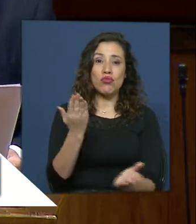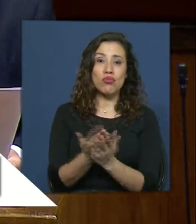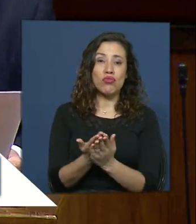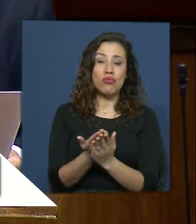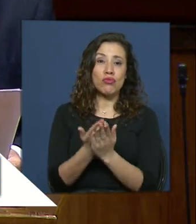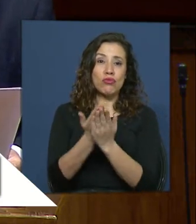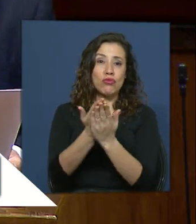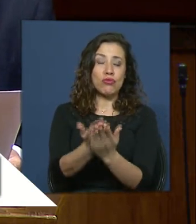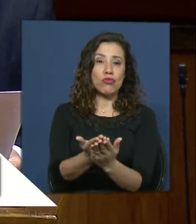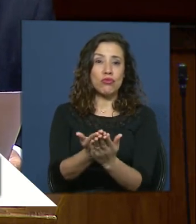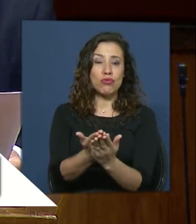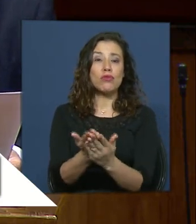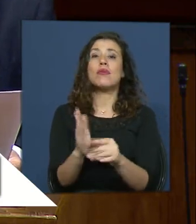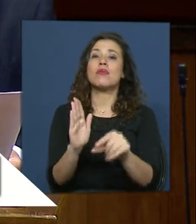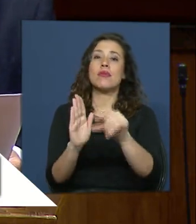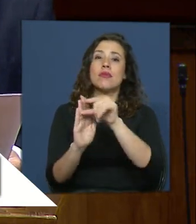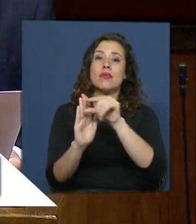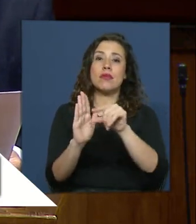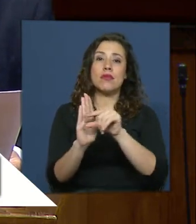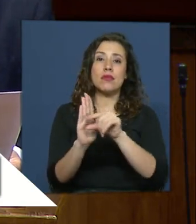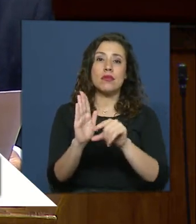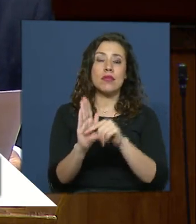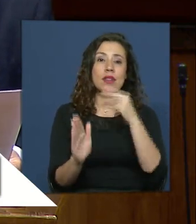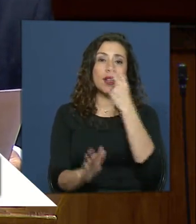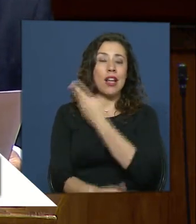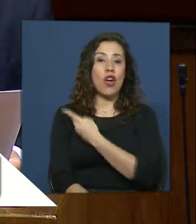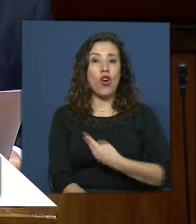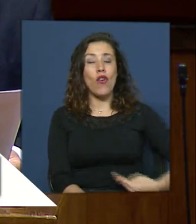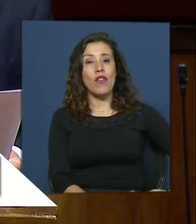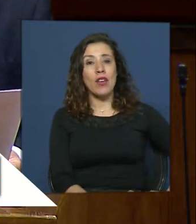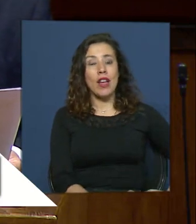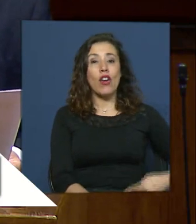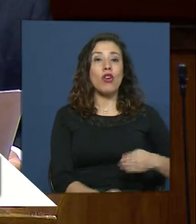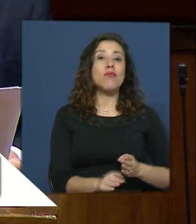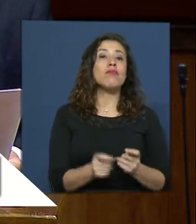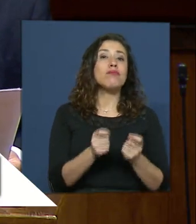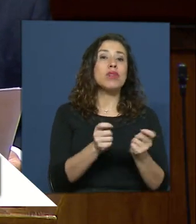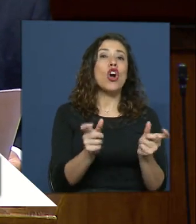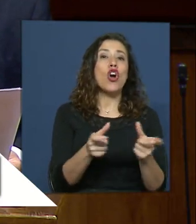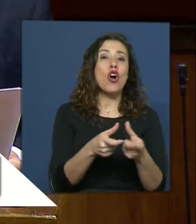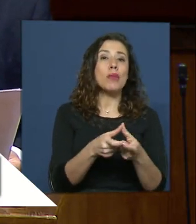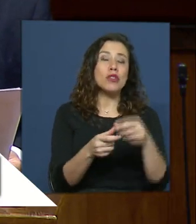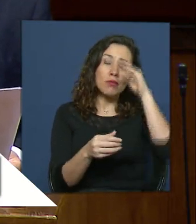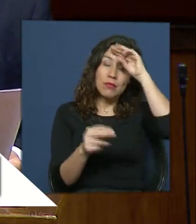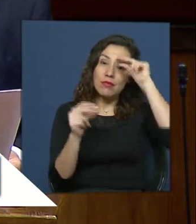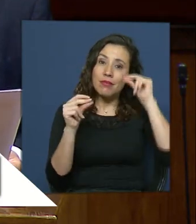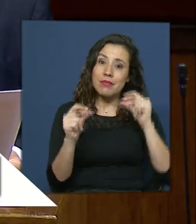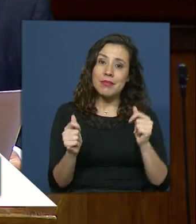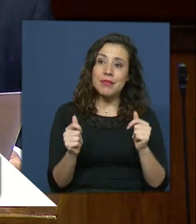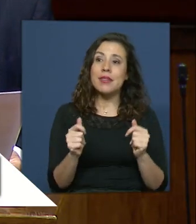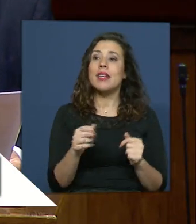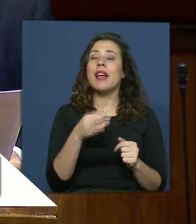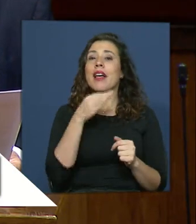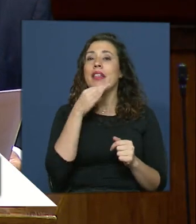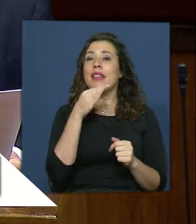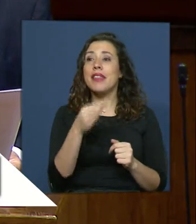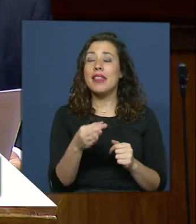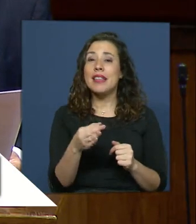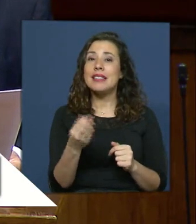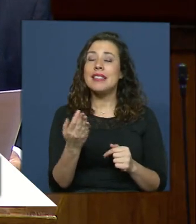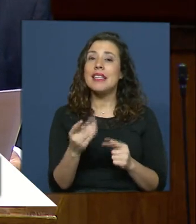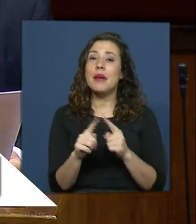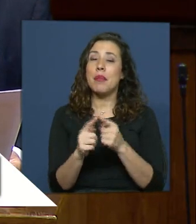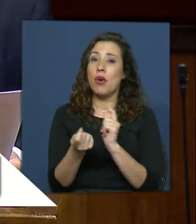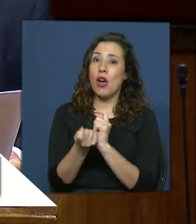acompañó indicaciones del Ejecutivo ante la Comisión Técnica, señala que mediante